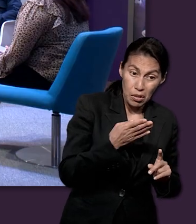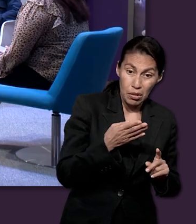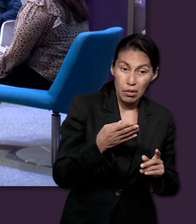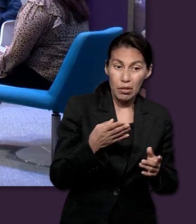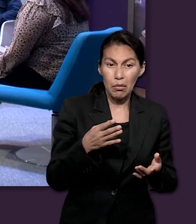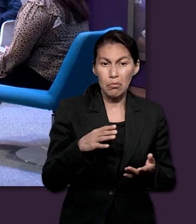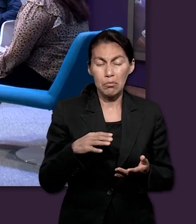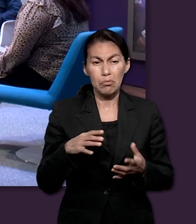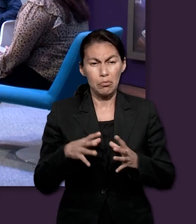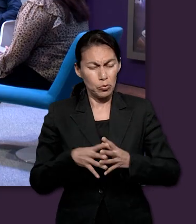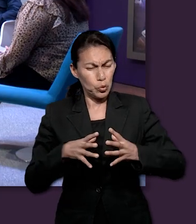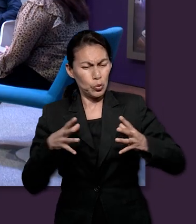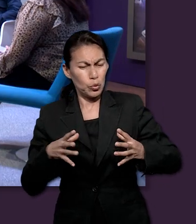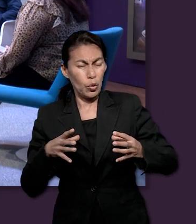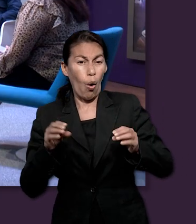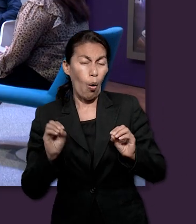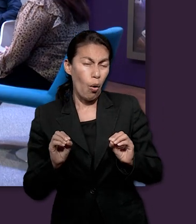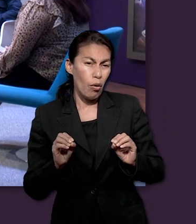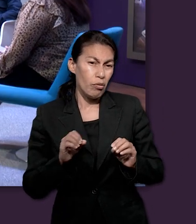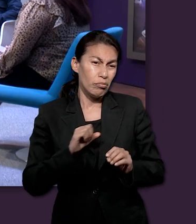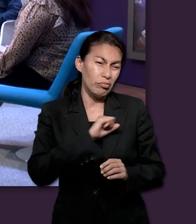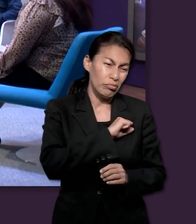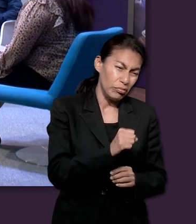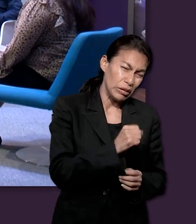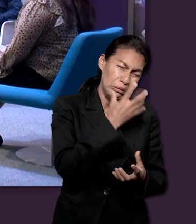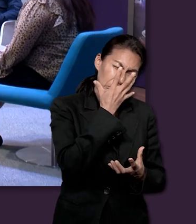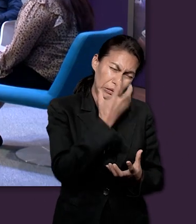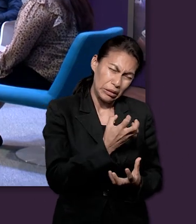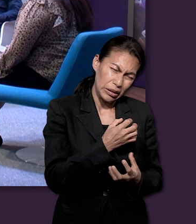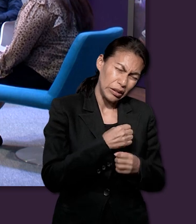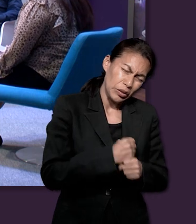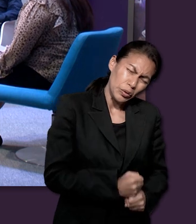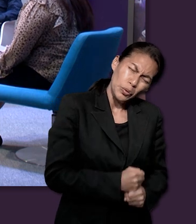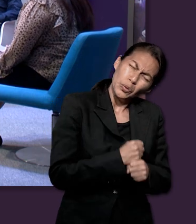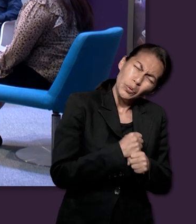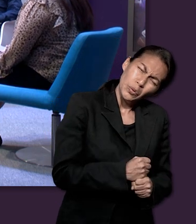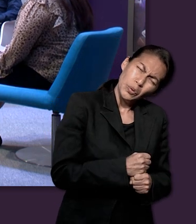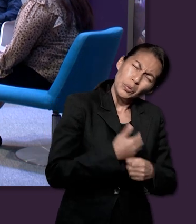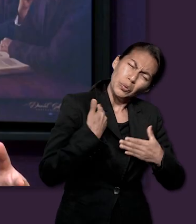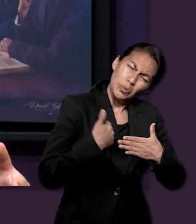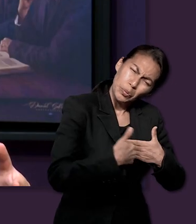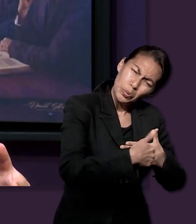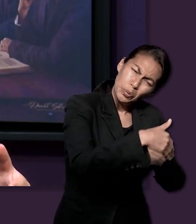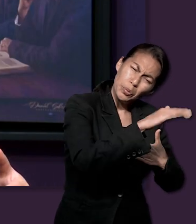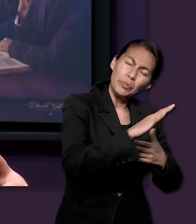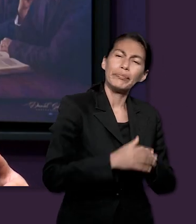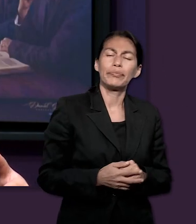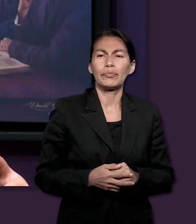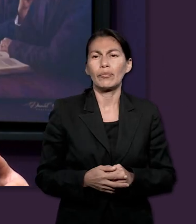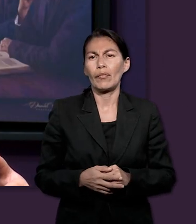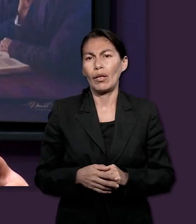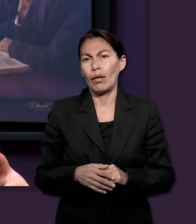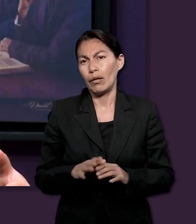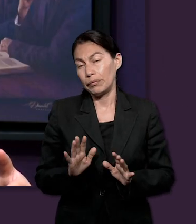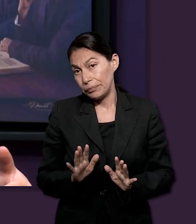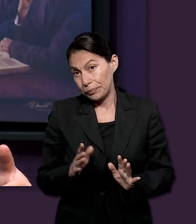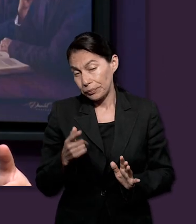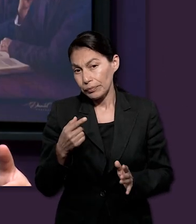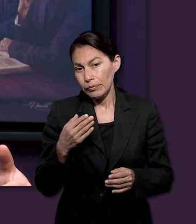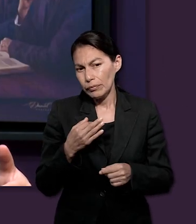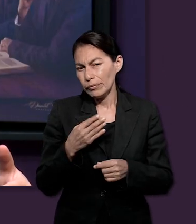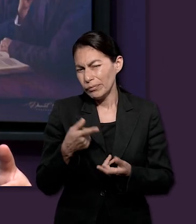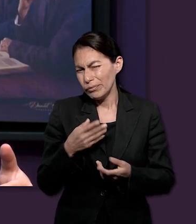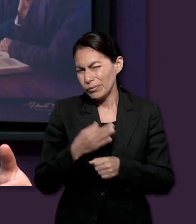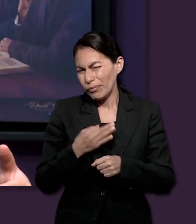de crecimiento o si nos vamos a amargar la vida por el resto de nuestros días, ¿no? En este caso, me hace